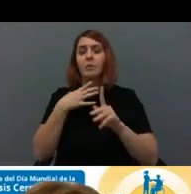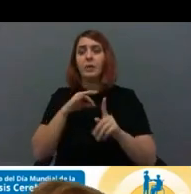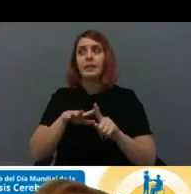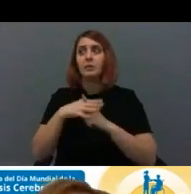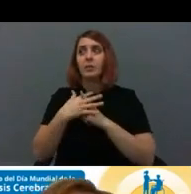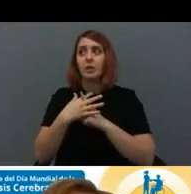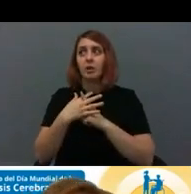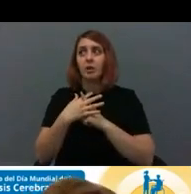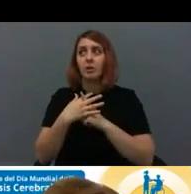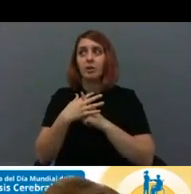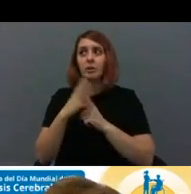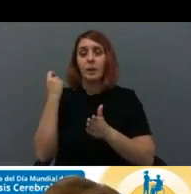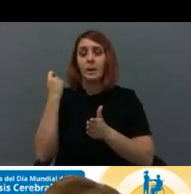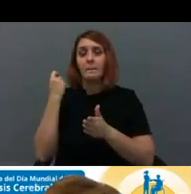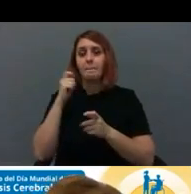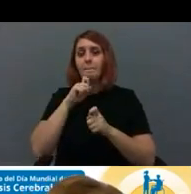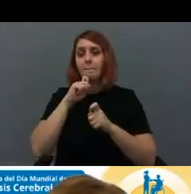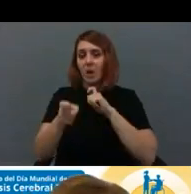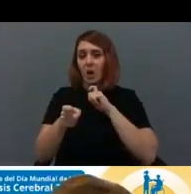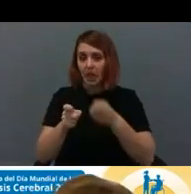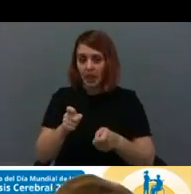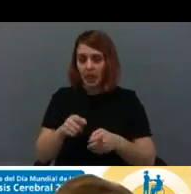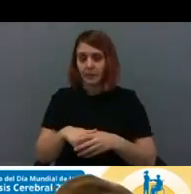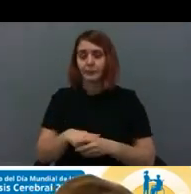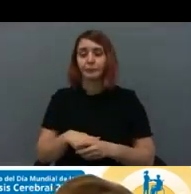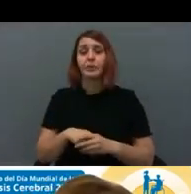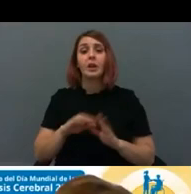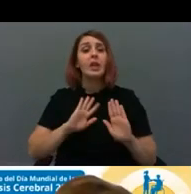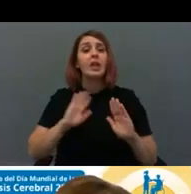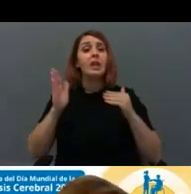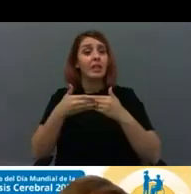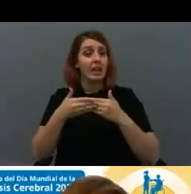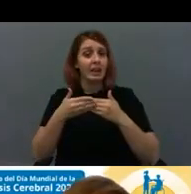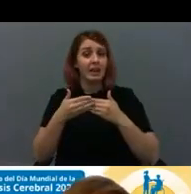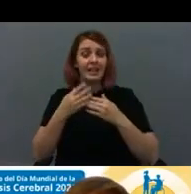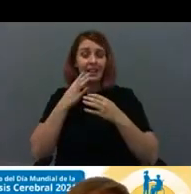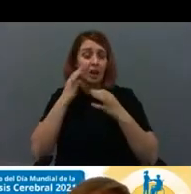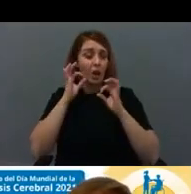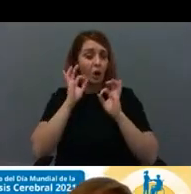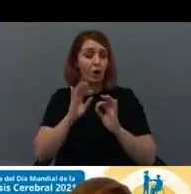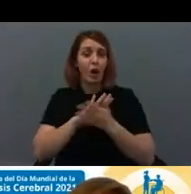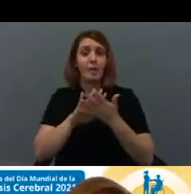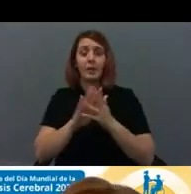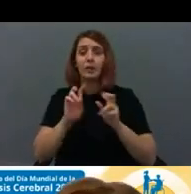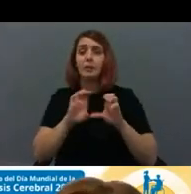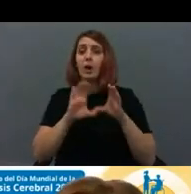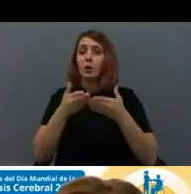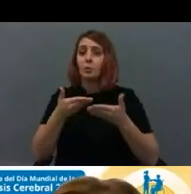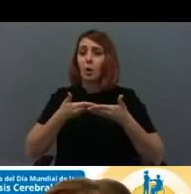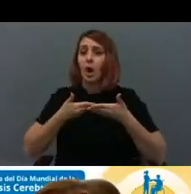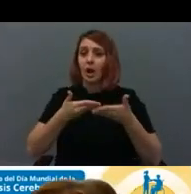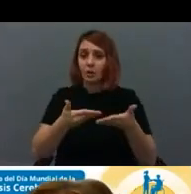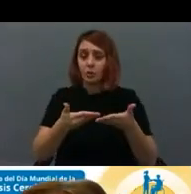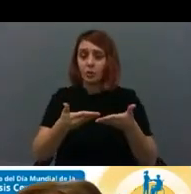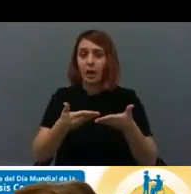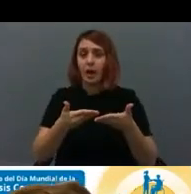violencia. Y como cierre, y sin duda en esto de los grupos de ayuda,